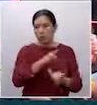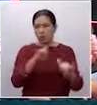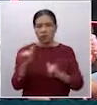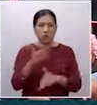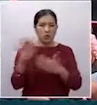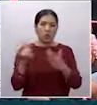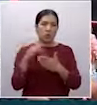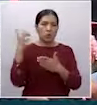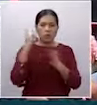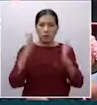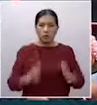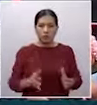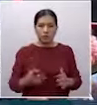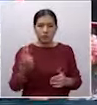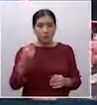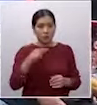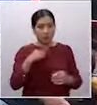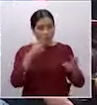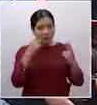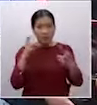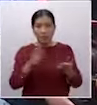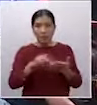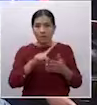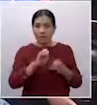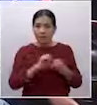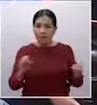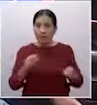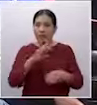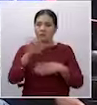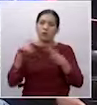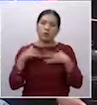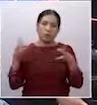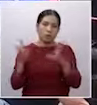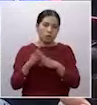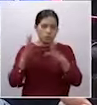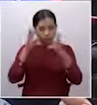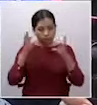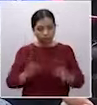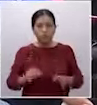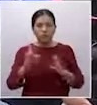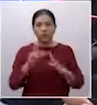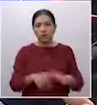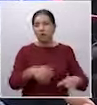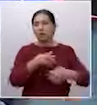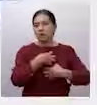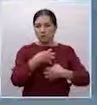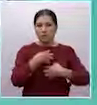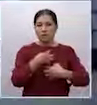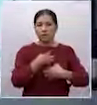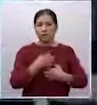ese sentido vamos a tomar y el ampliado lo decidirá cuáles serán las acciones a seguir.